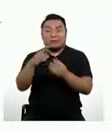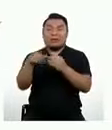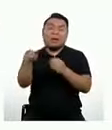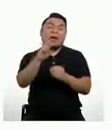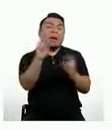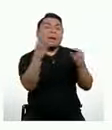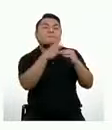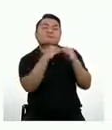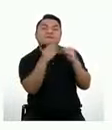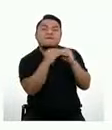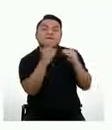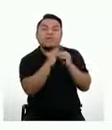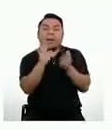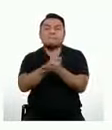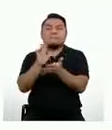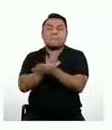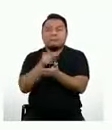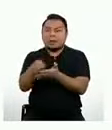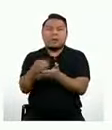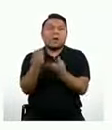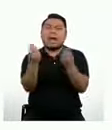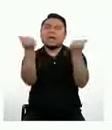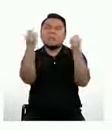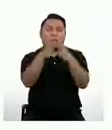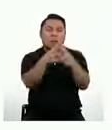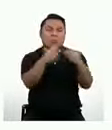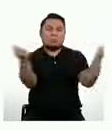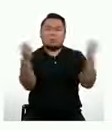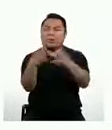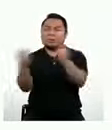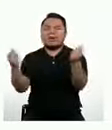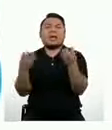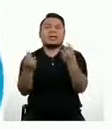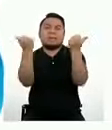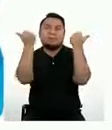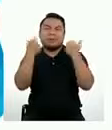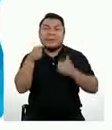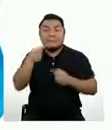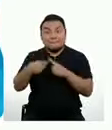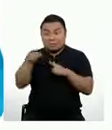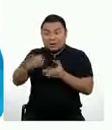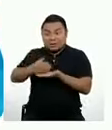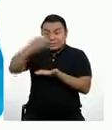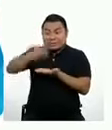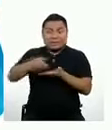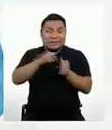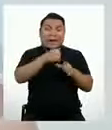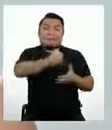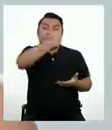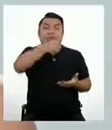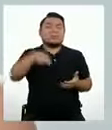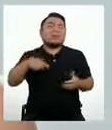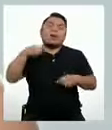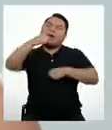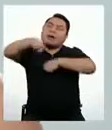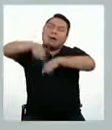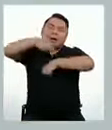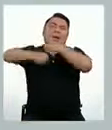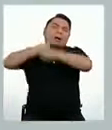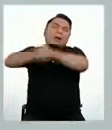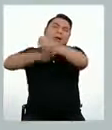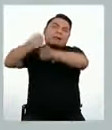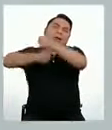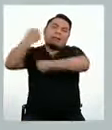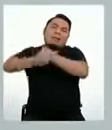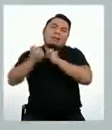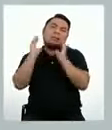frutas y papeles se descomponen solo en meses, las botellas y bolsas de plástico tardan muchísimo más. ¡Qué problema!